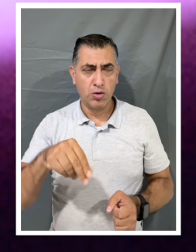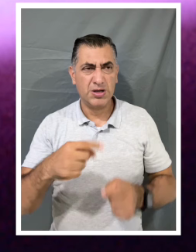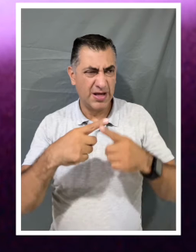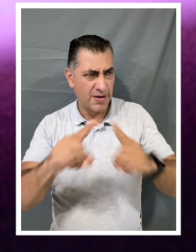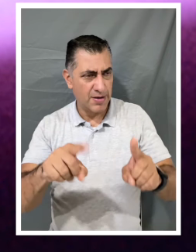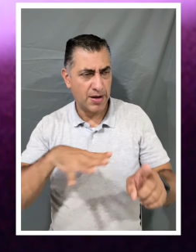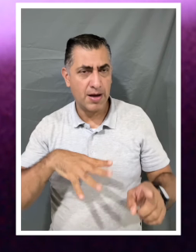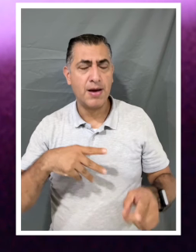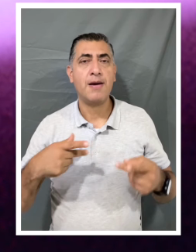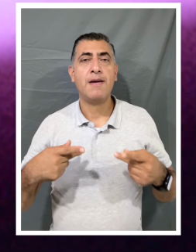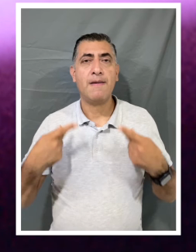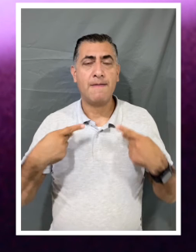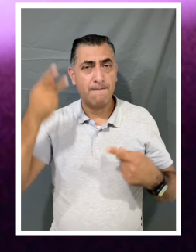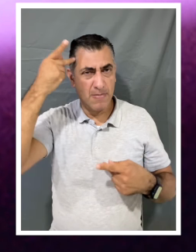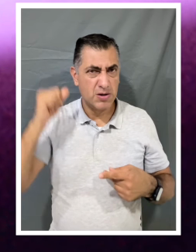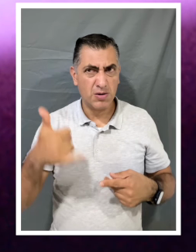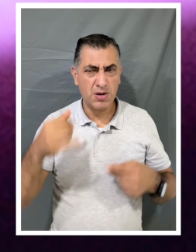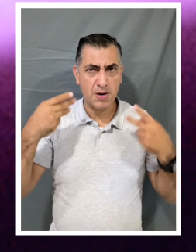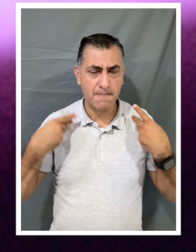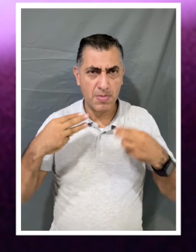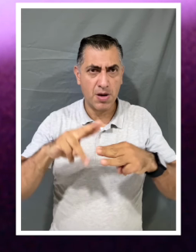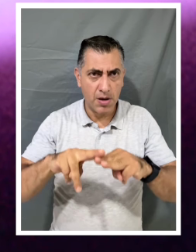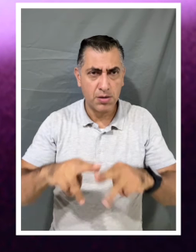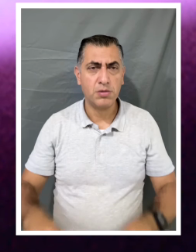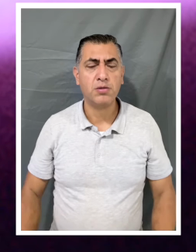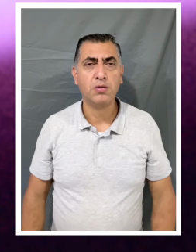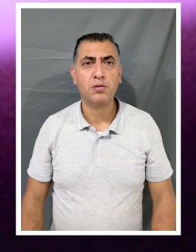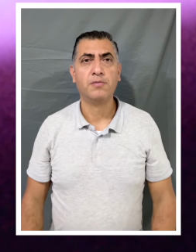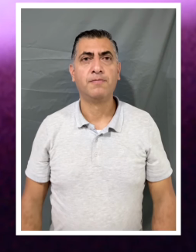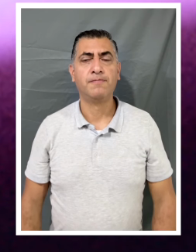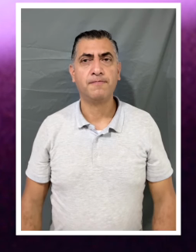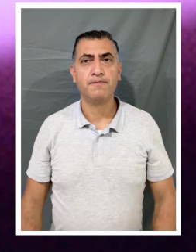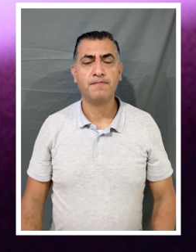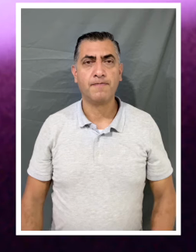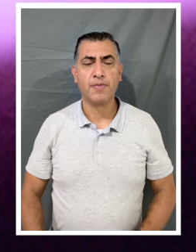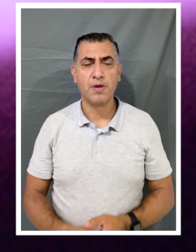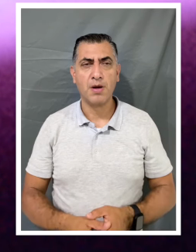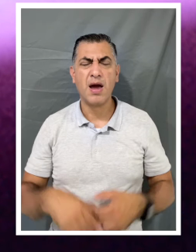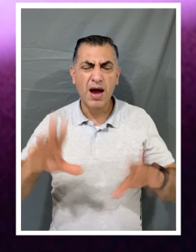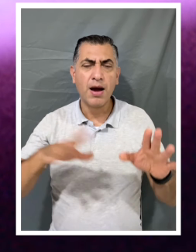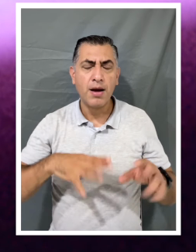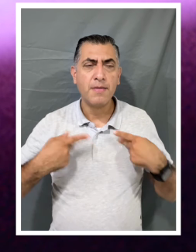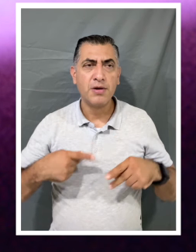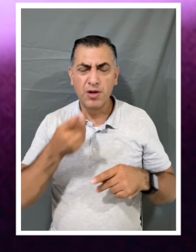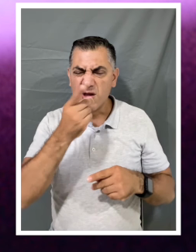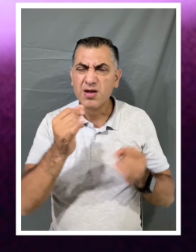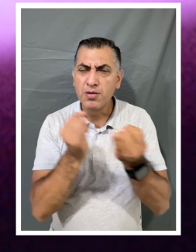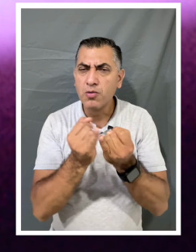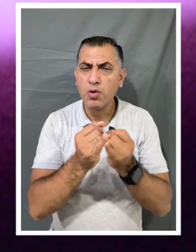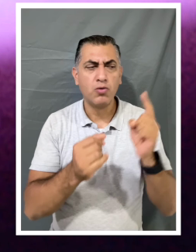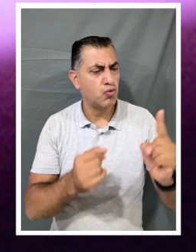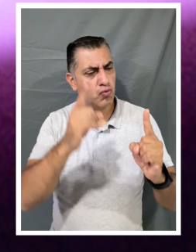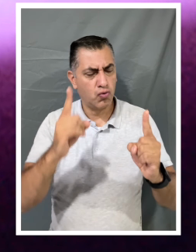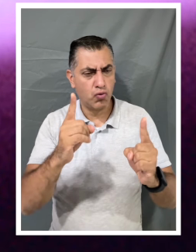hay pastores y hay maestros y el hecho de que aparezcan en este versículo no quieren decir que es lo mismo aunque algunos piensan que es el mismo lo que yo quiero